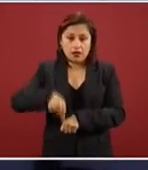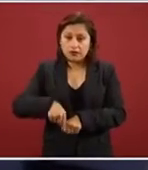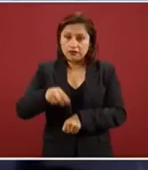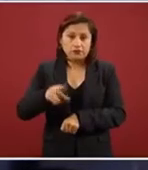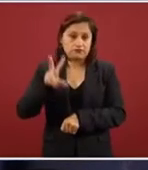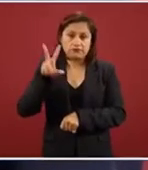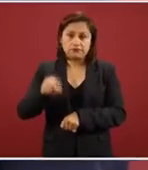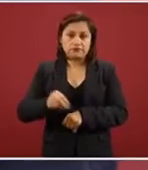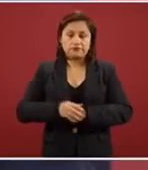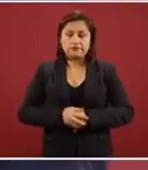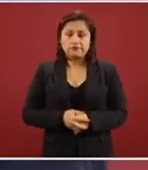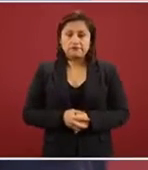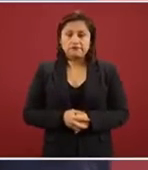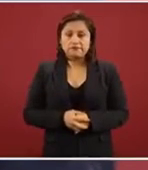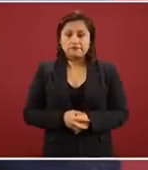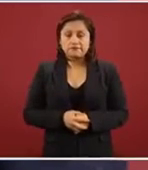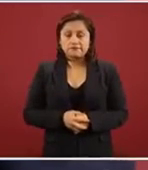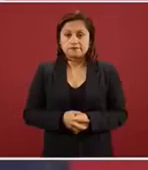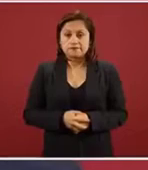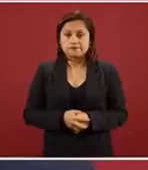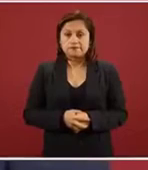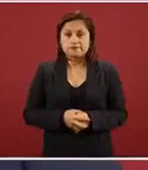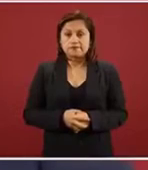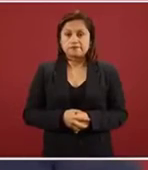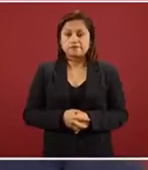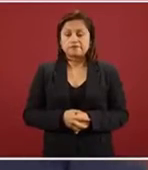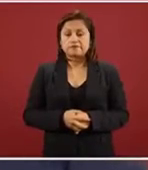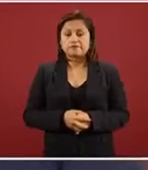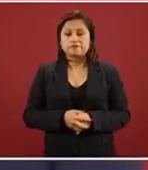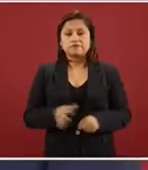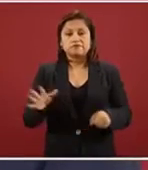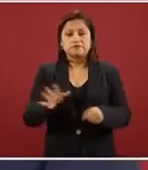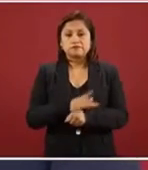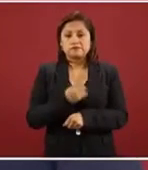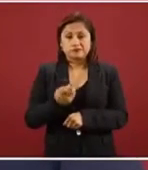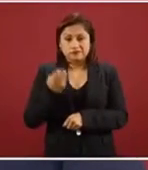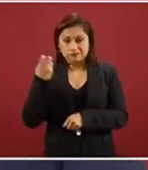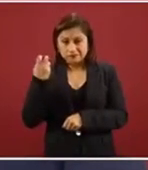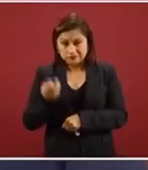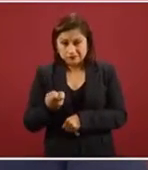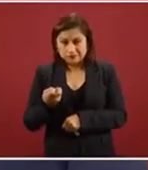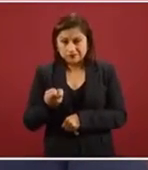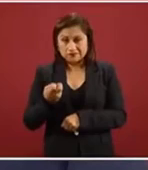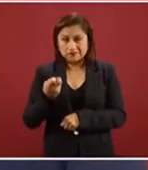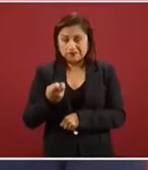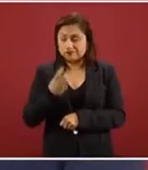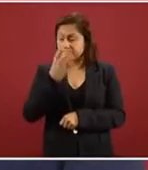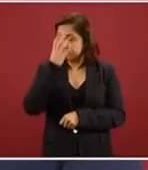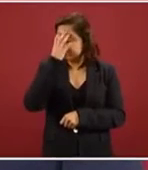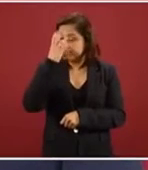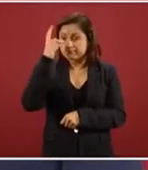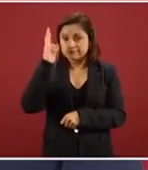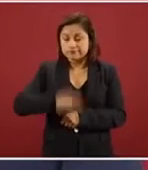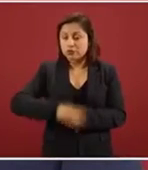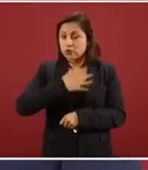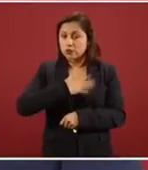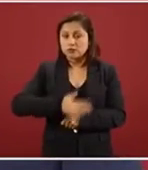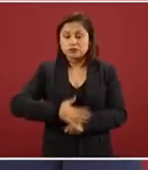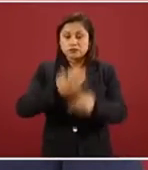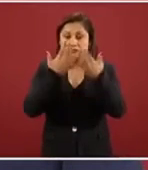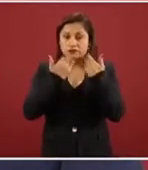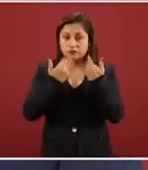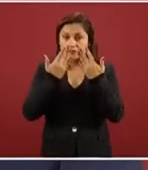que realmente son injustas, vergonzosas, que